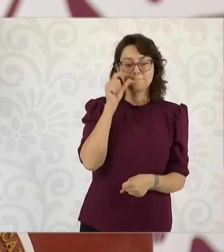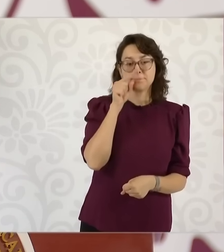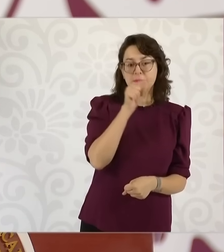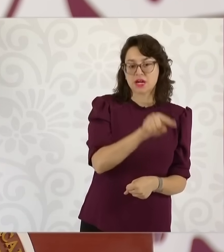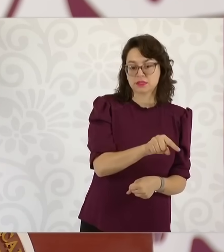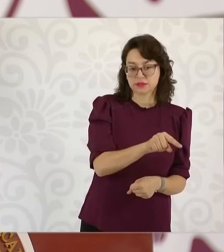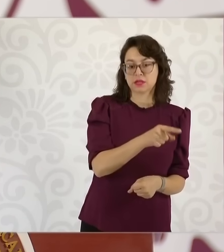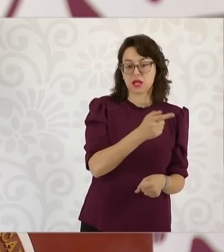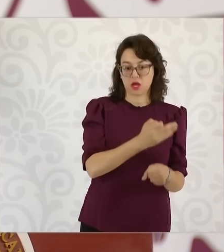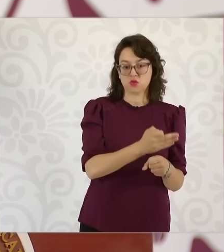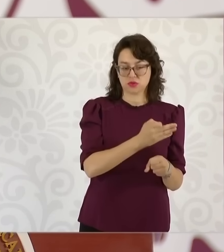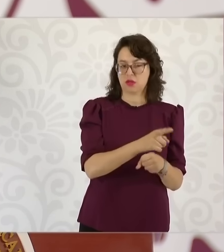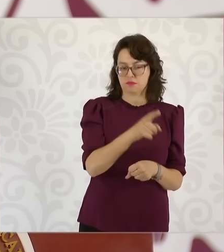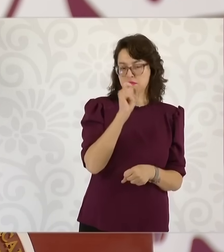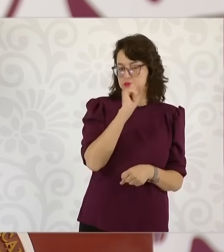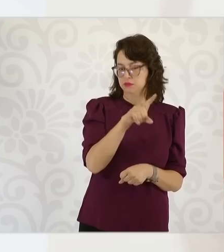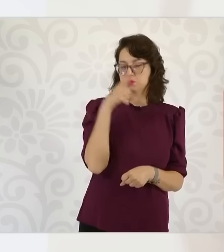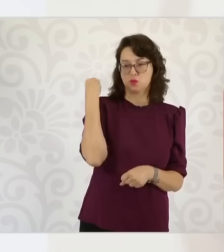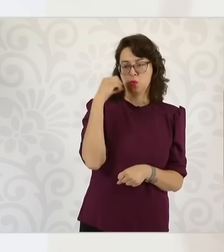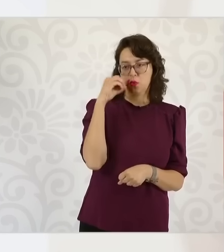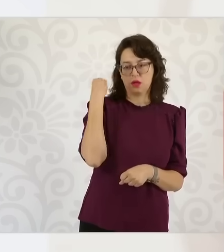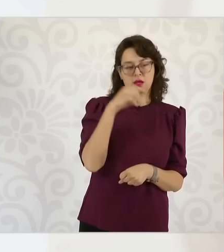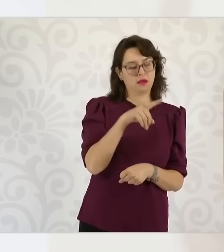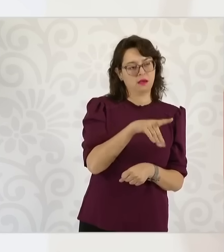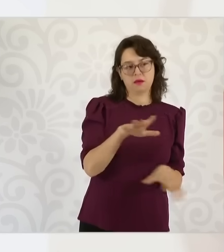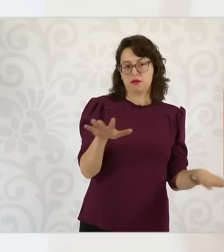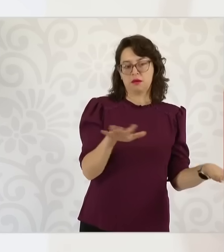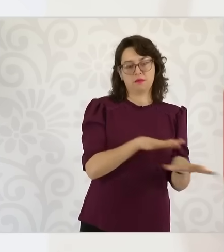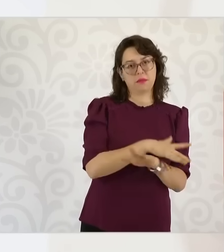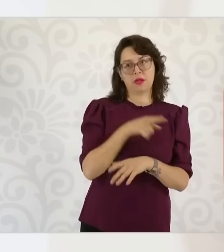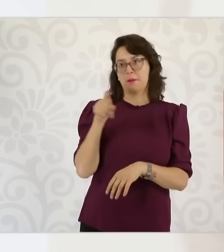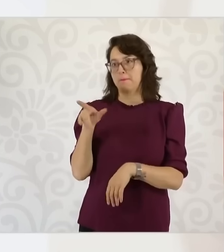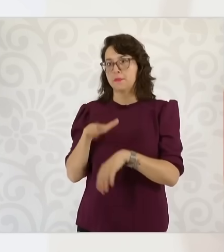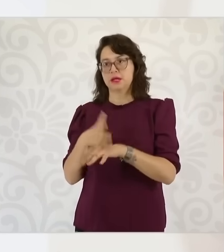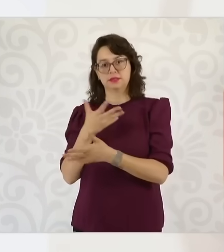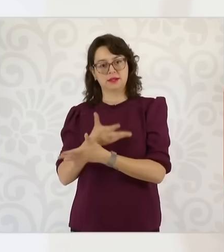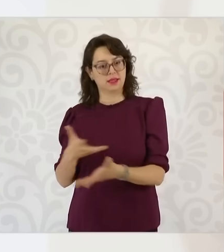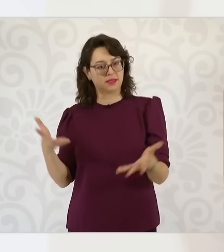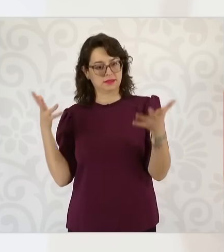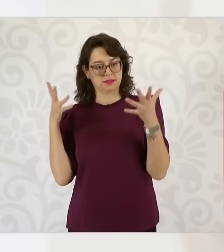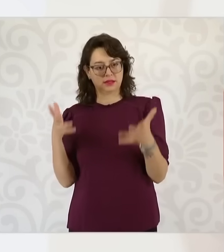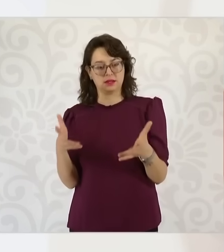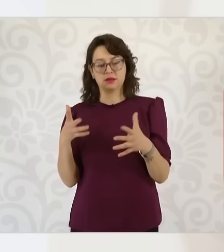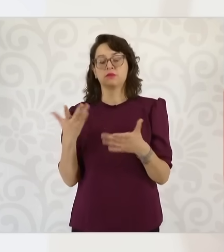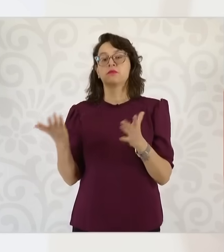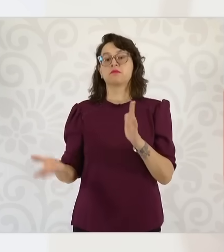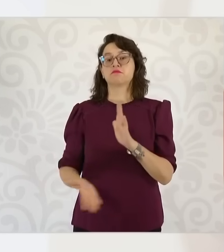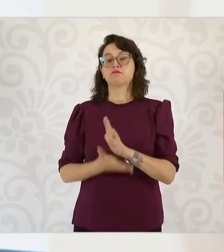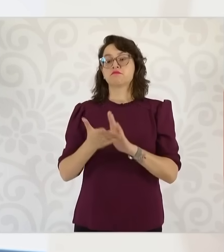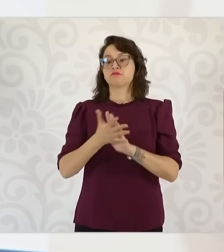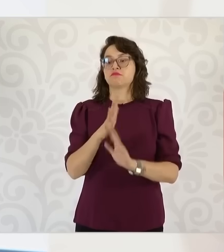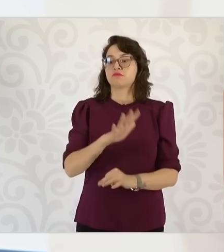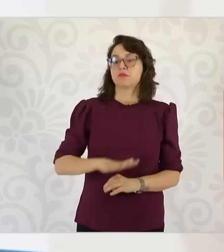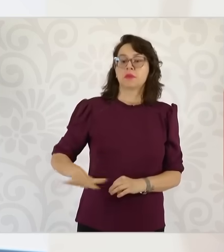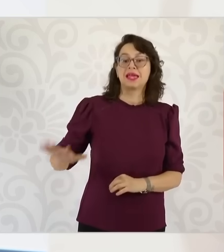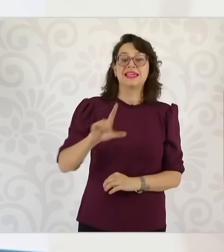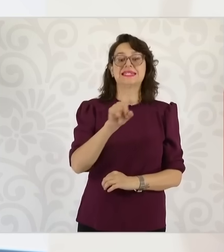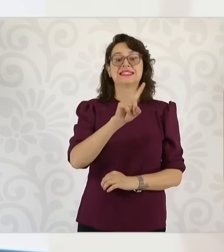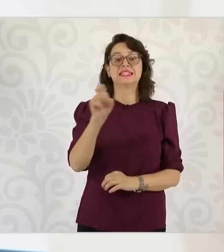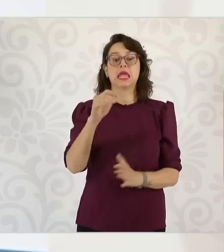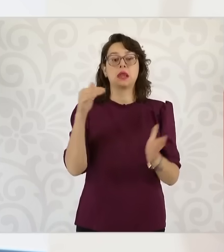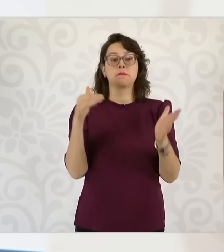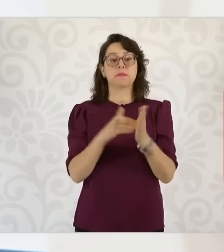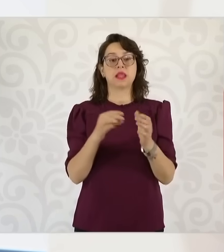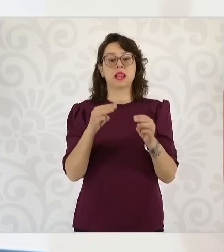encuentra actualmente allá. Es un proyecto que se construirá en una superficie de más de 100,000